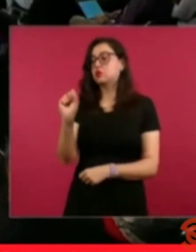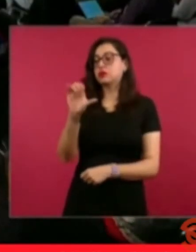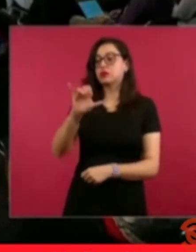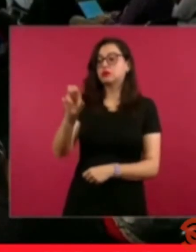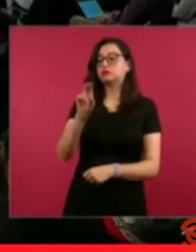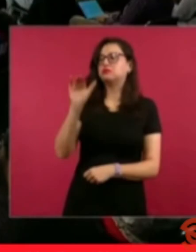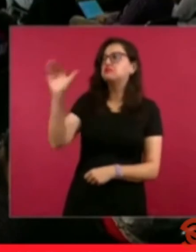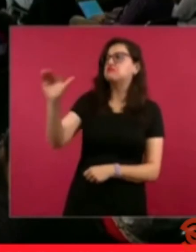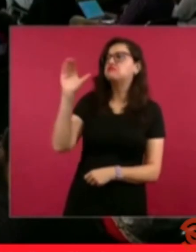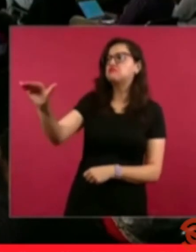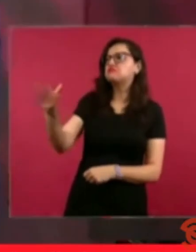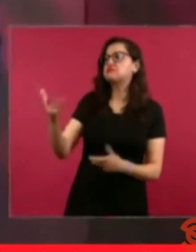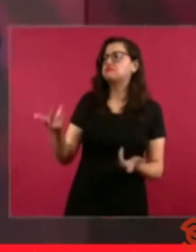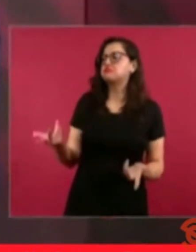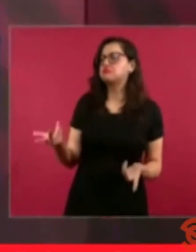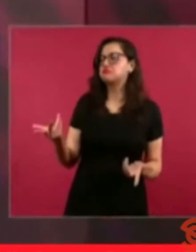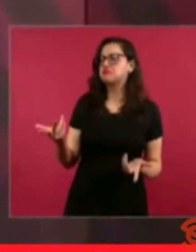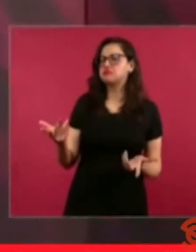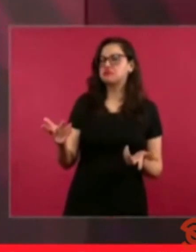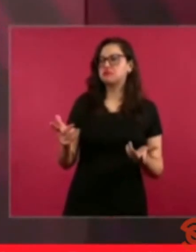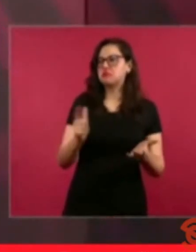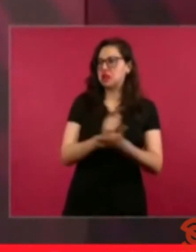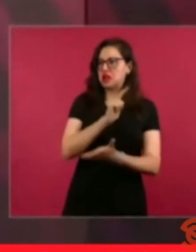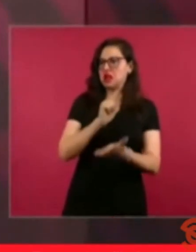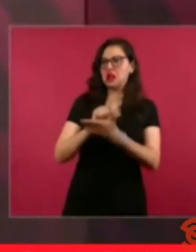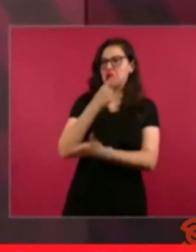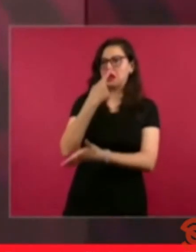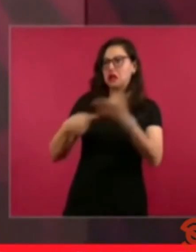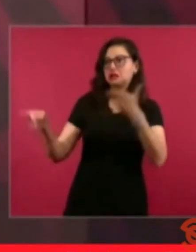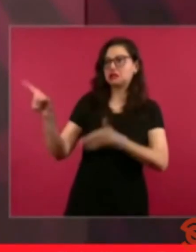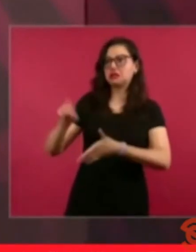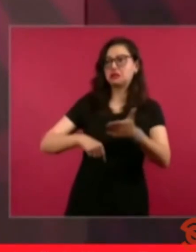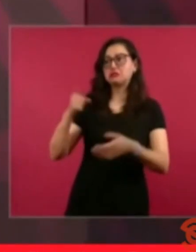asumen las ministras y los ministros.